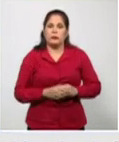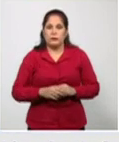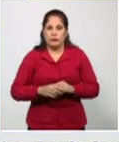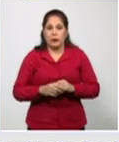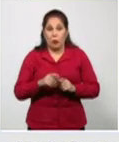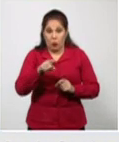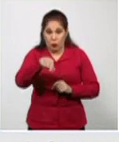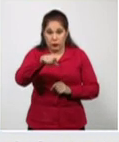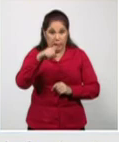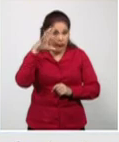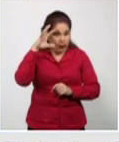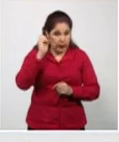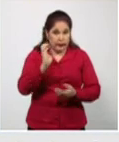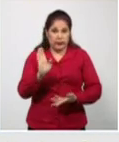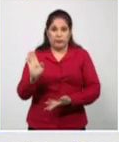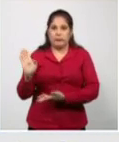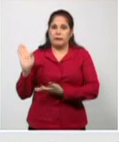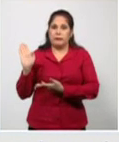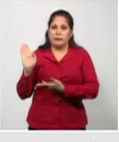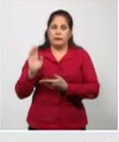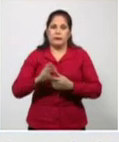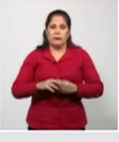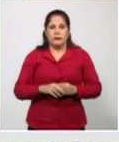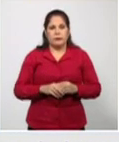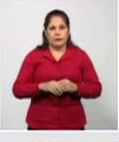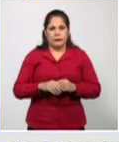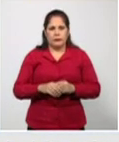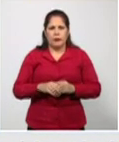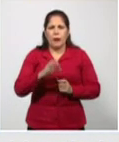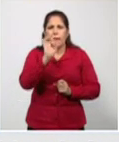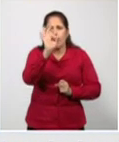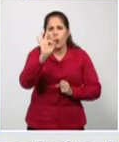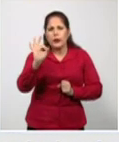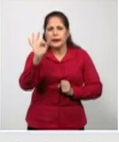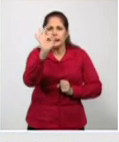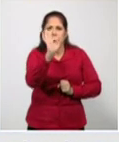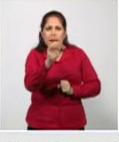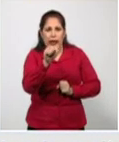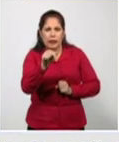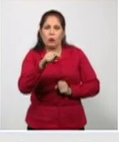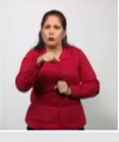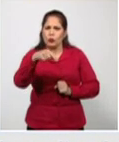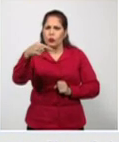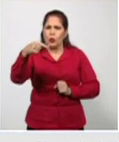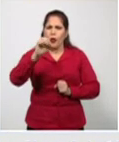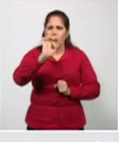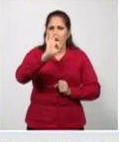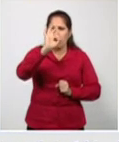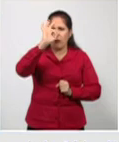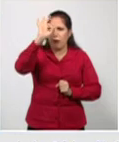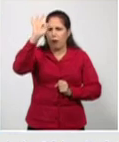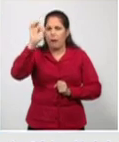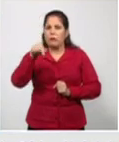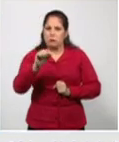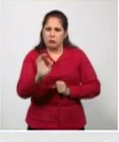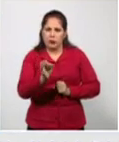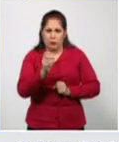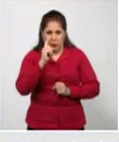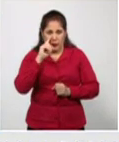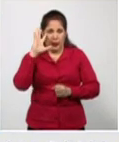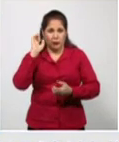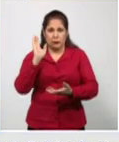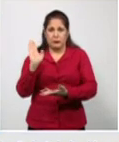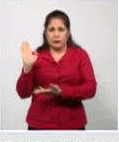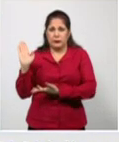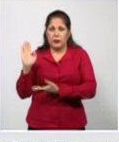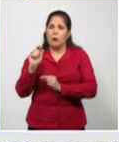ven cada una de las bolitas que aparecen ahí son los casos diarios que se diagnostican. Se fijan cómo se ha